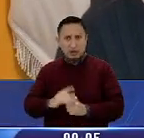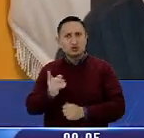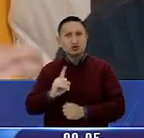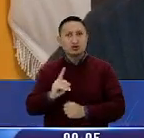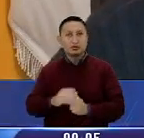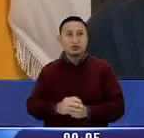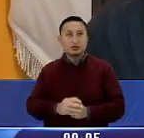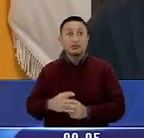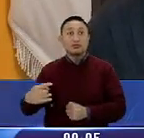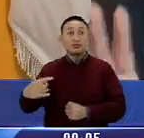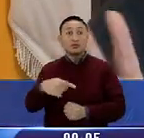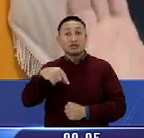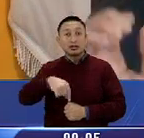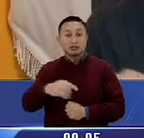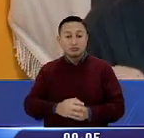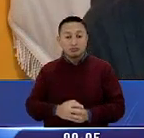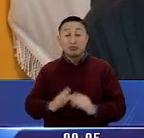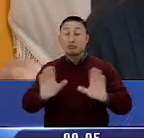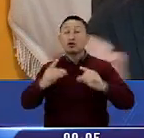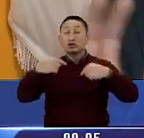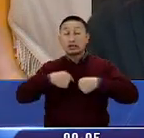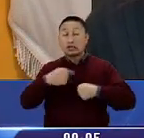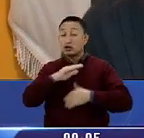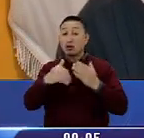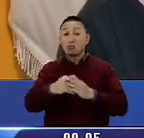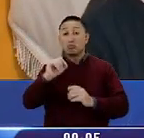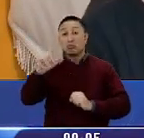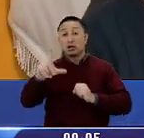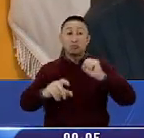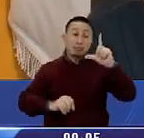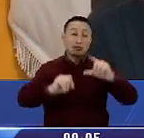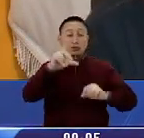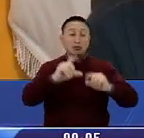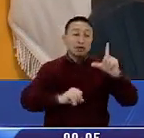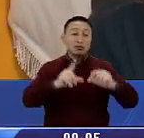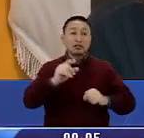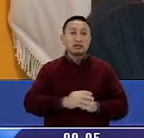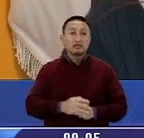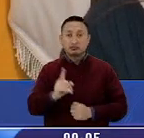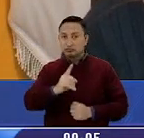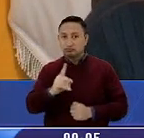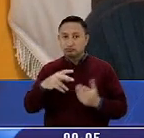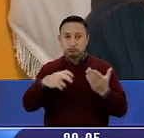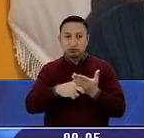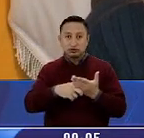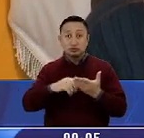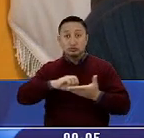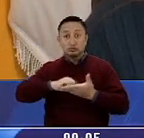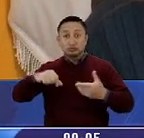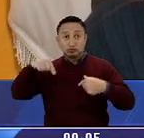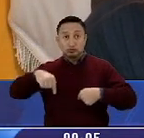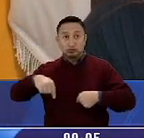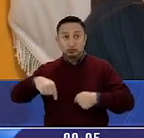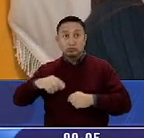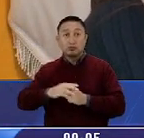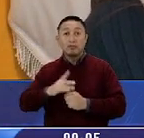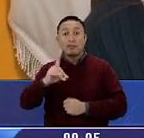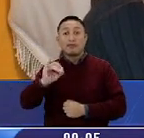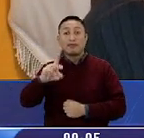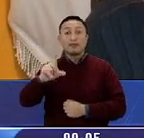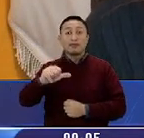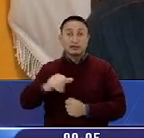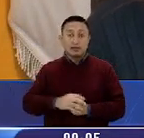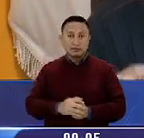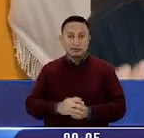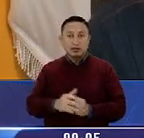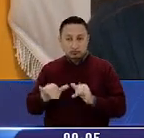quieren incendiar el país porque dicen, no, nos va a subir otra vez la canasta básica, nos va a subir los pasajes, no, se va a quitar los subsidios al diésel por esta razón.